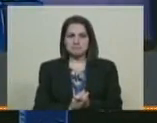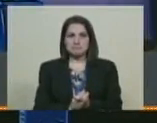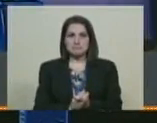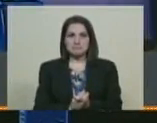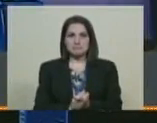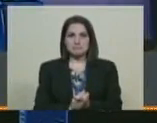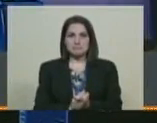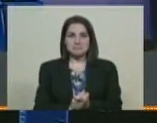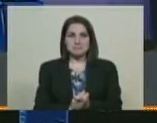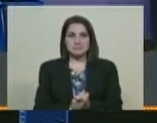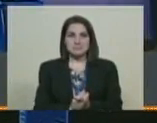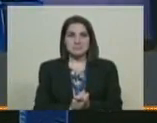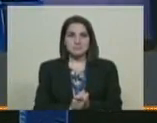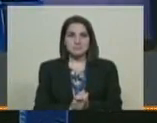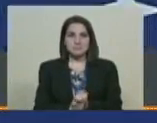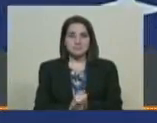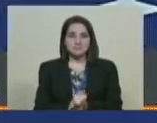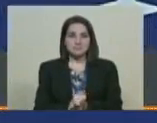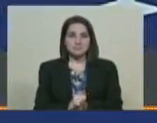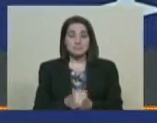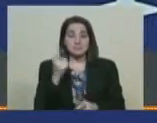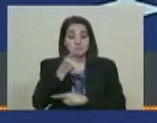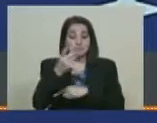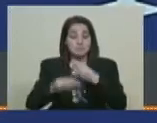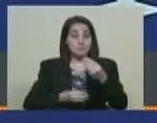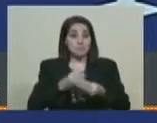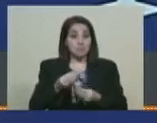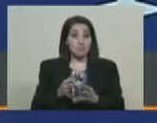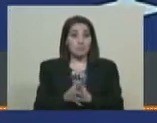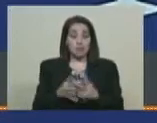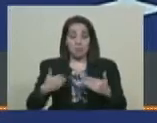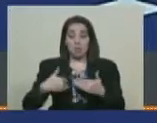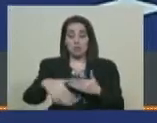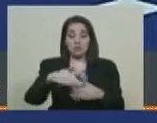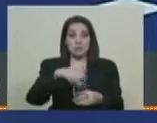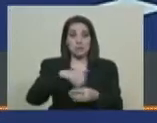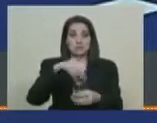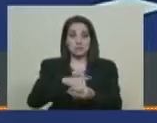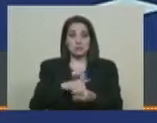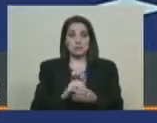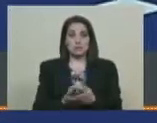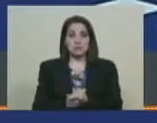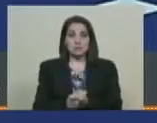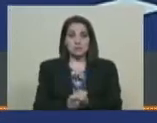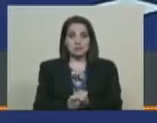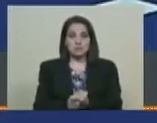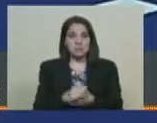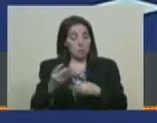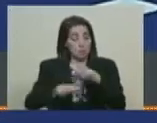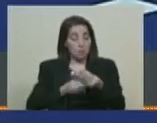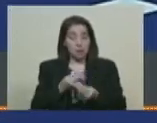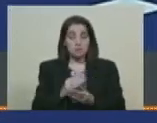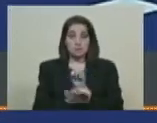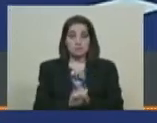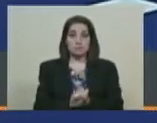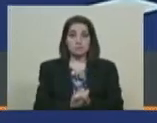que debemos hacer en las próximas elecciones. Y la vamos a hacer.